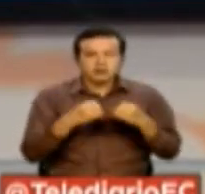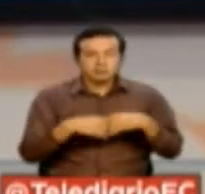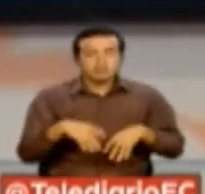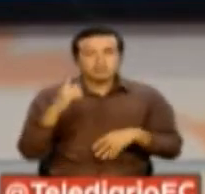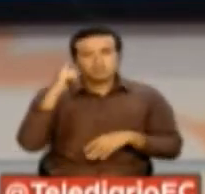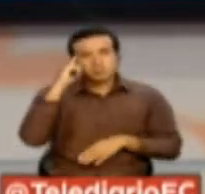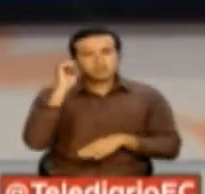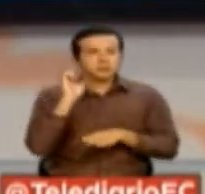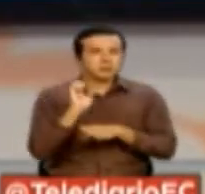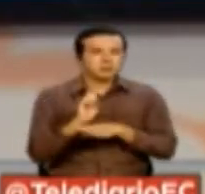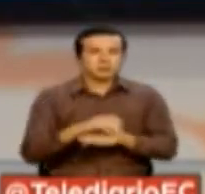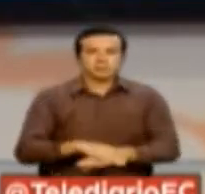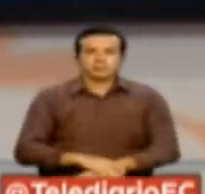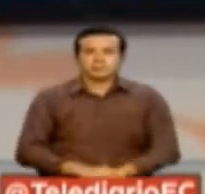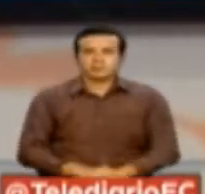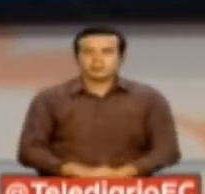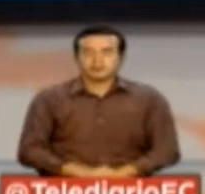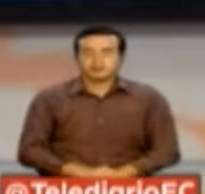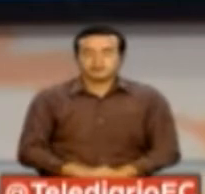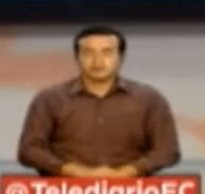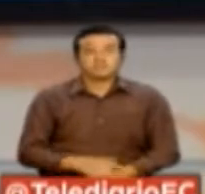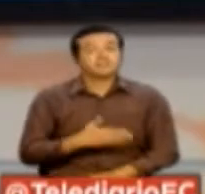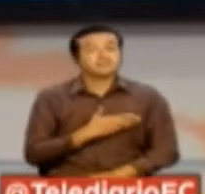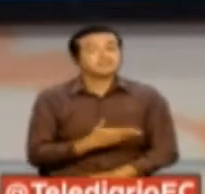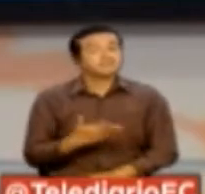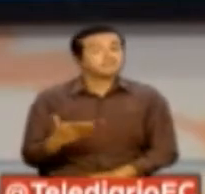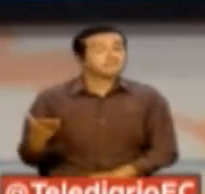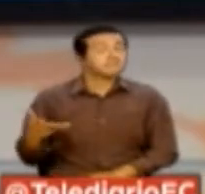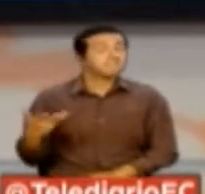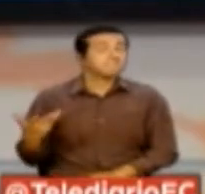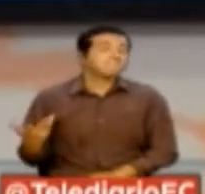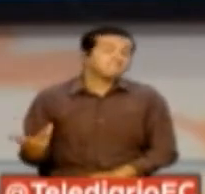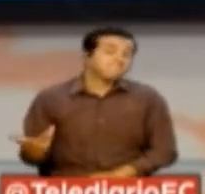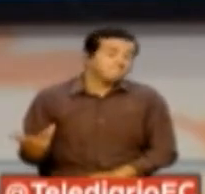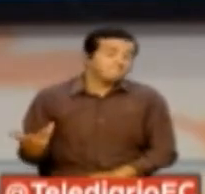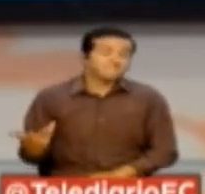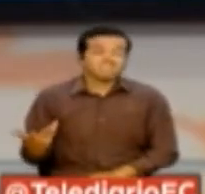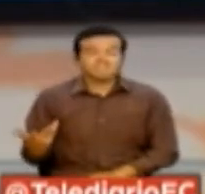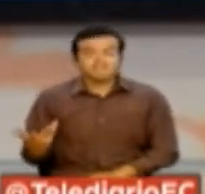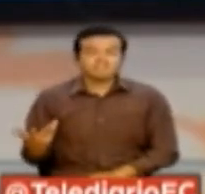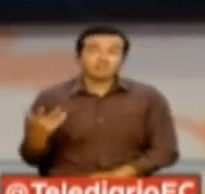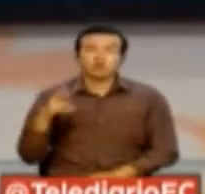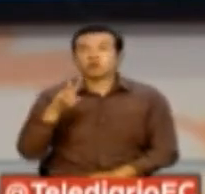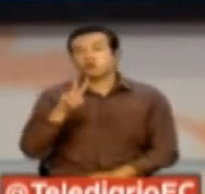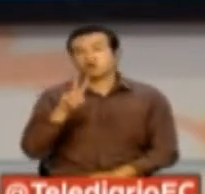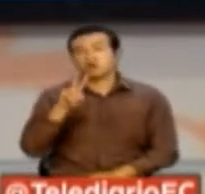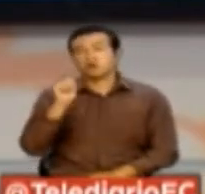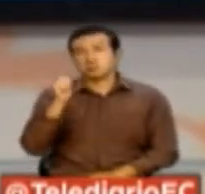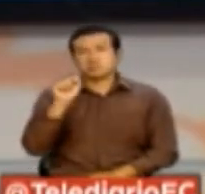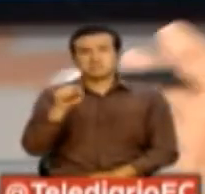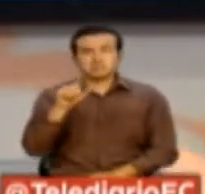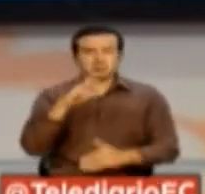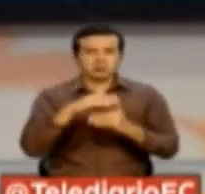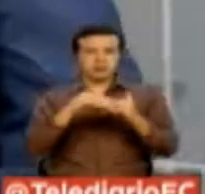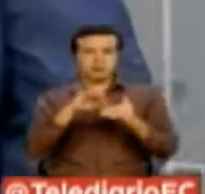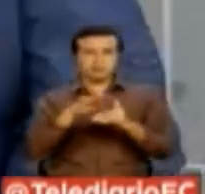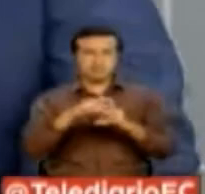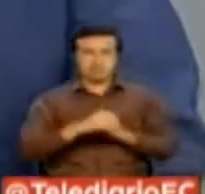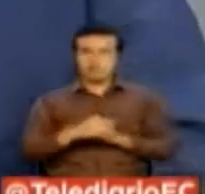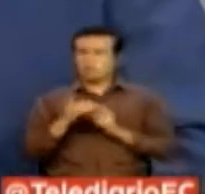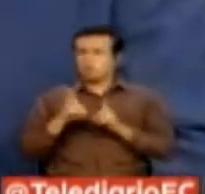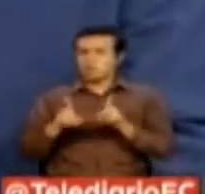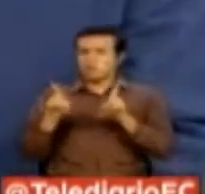estado ecuatoriano eso resulta en 210 mil dólares estamos hablando de cantidades